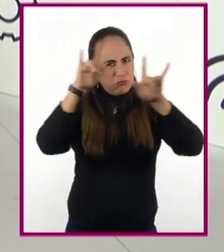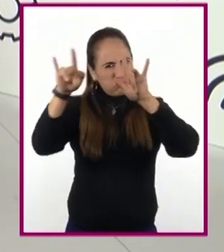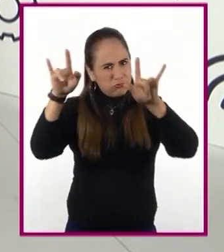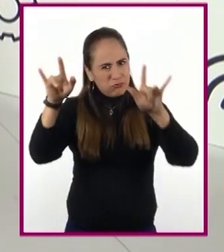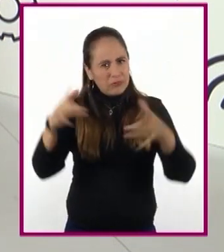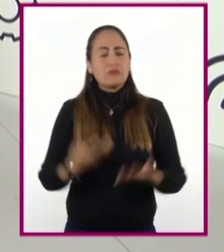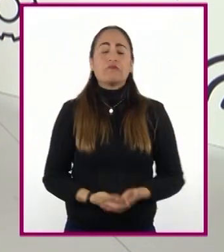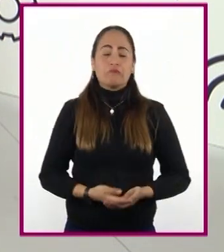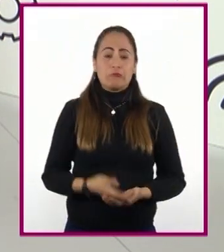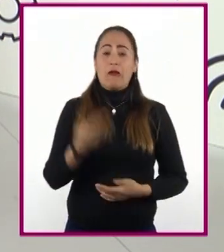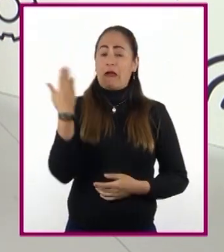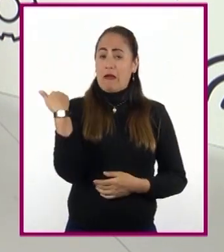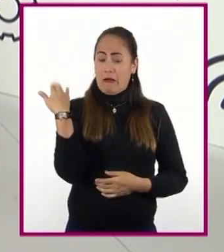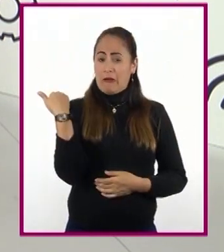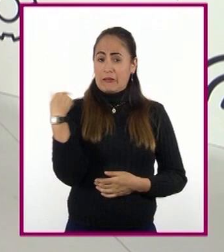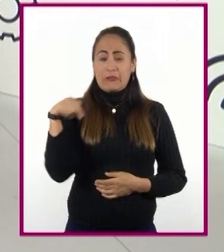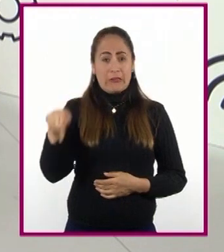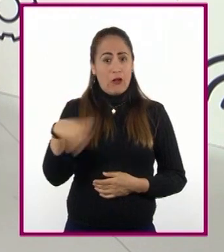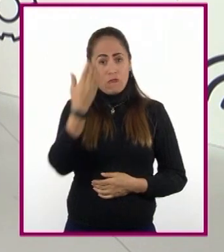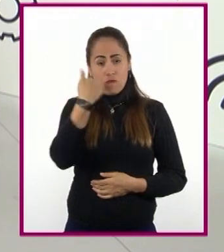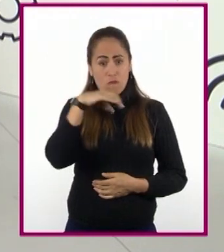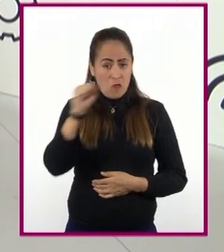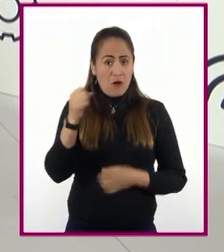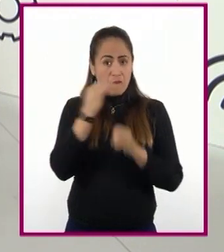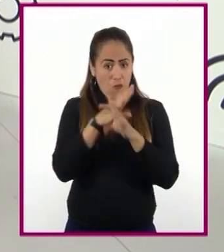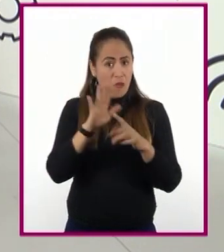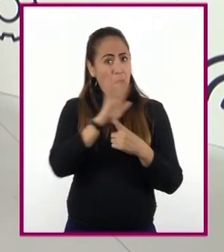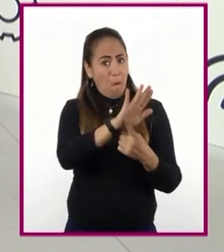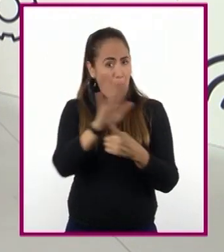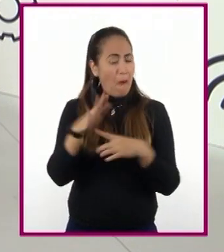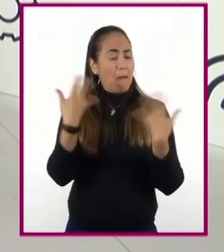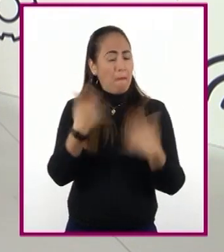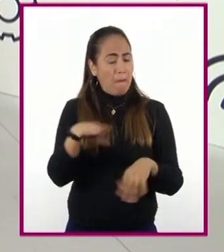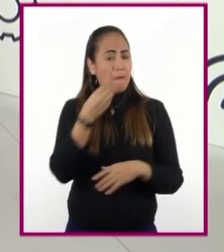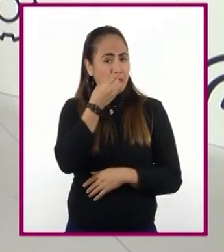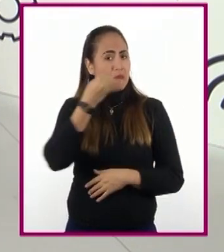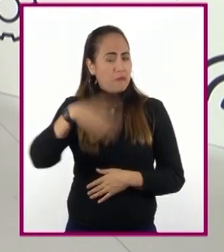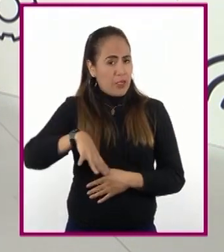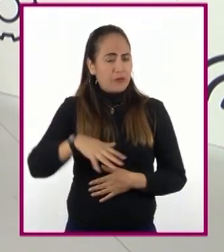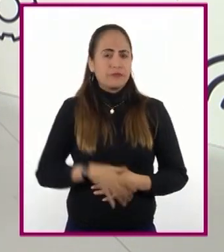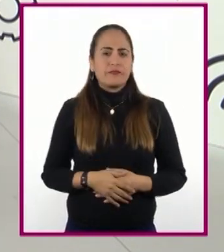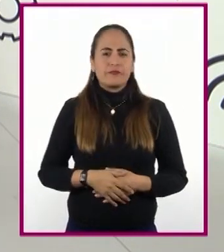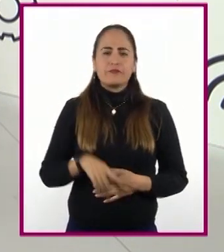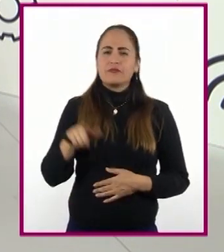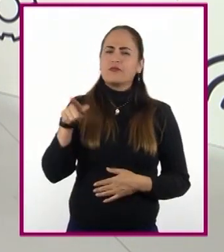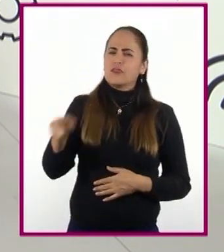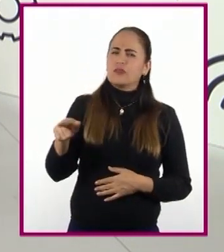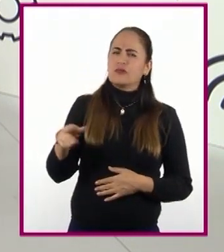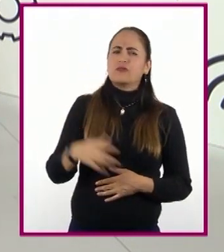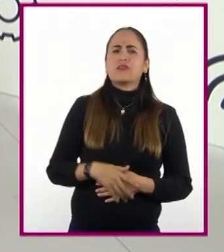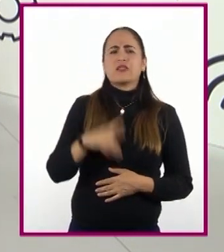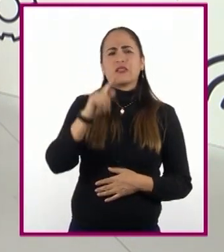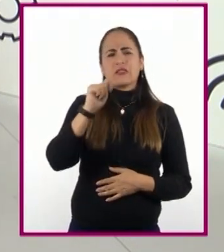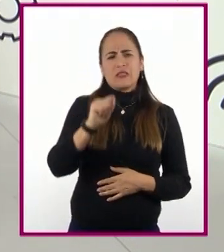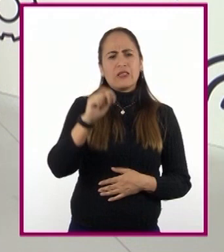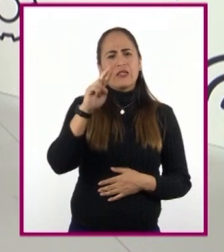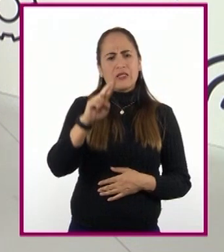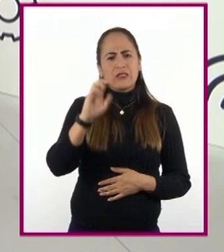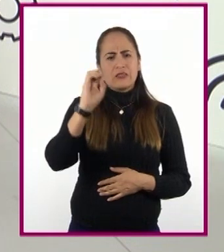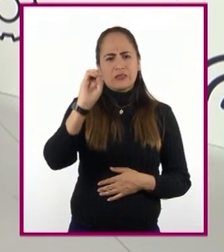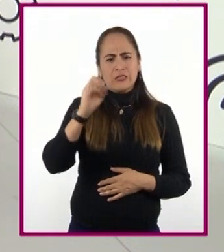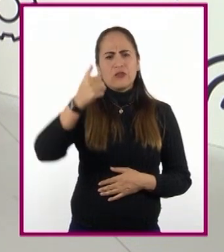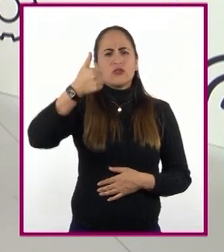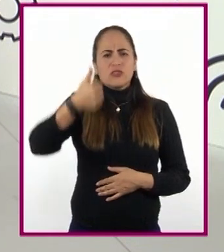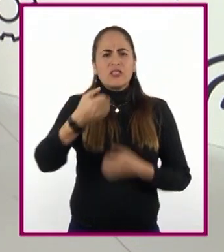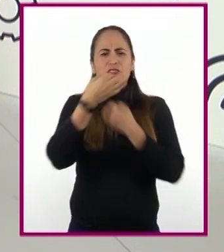la información que nos ha presentado el experto. Teresa, ¿qué información crees que nos tenga TR06? No lo